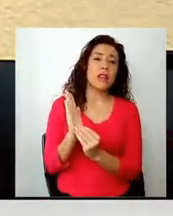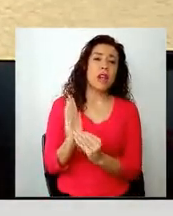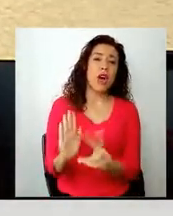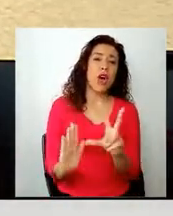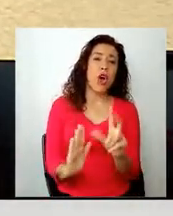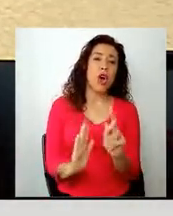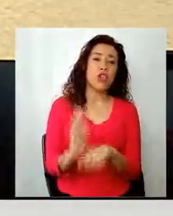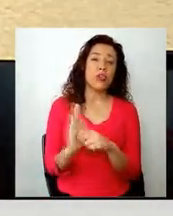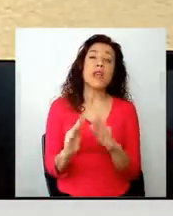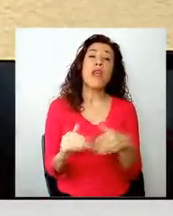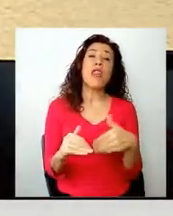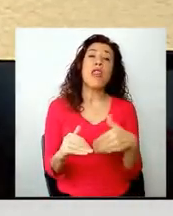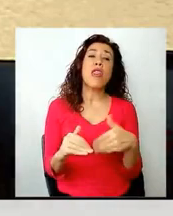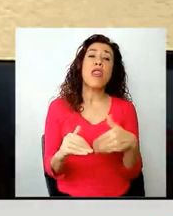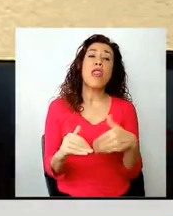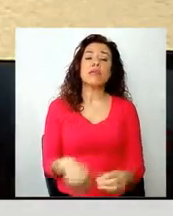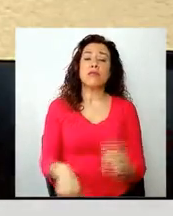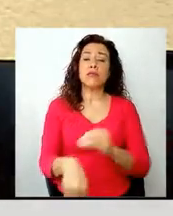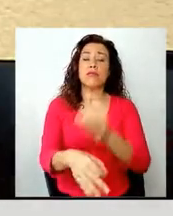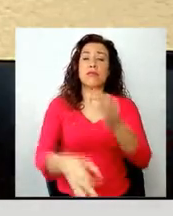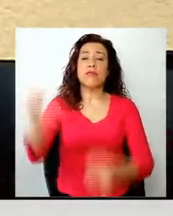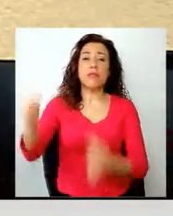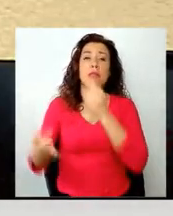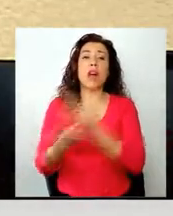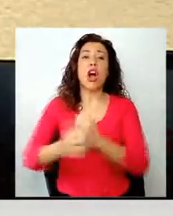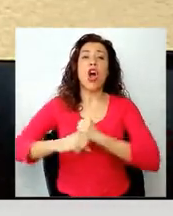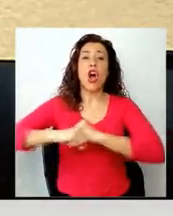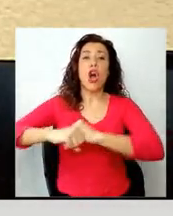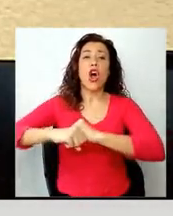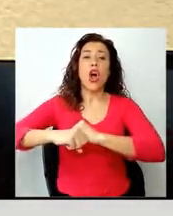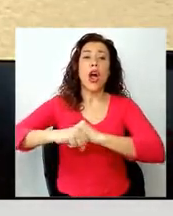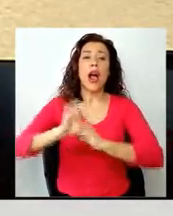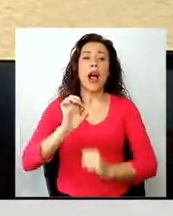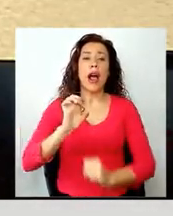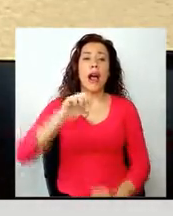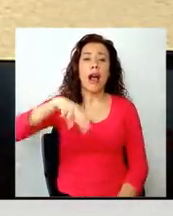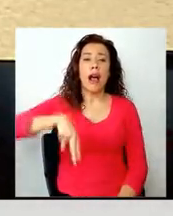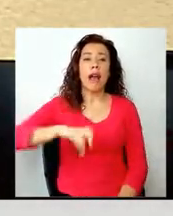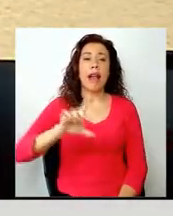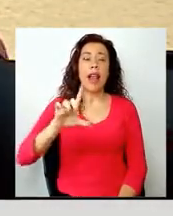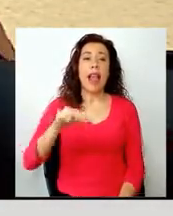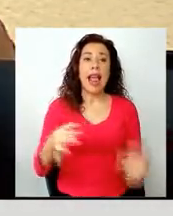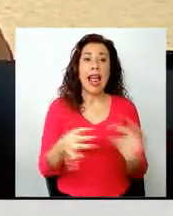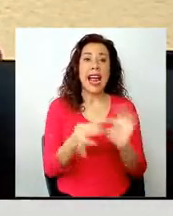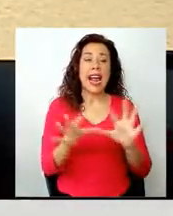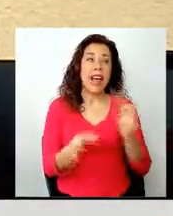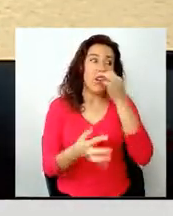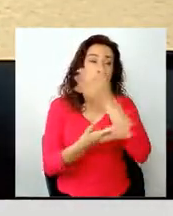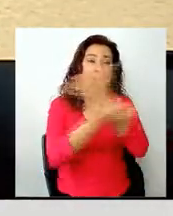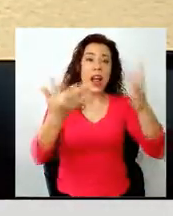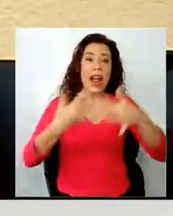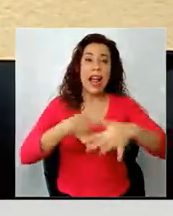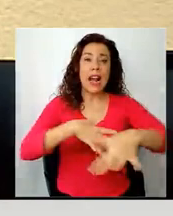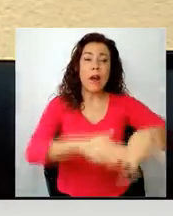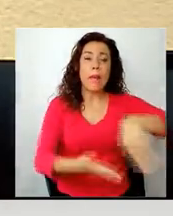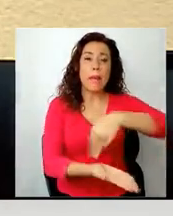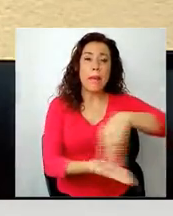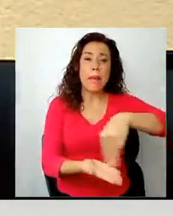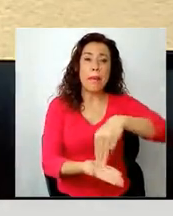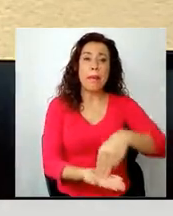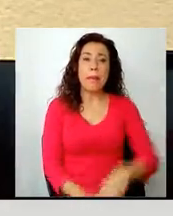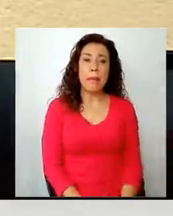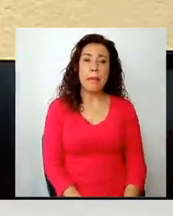formaliza cargos contra en él producto de la grave contaminación del río maule o sea este